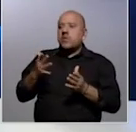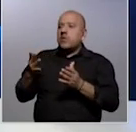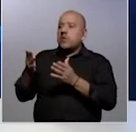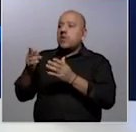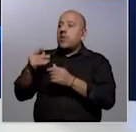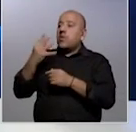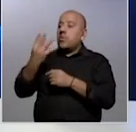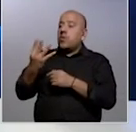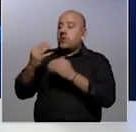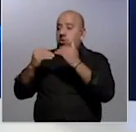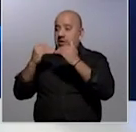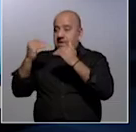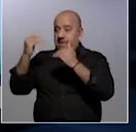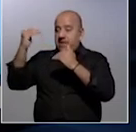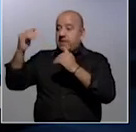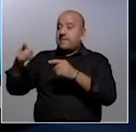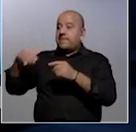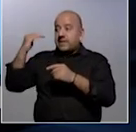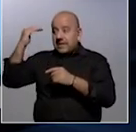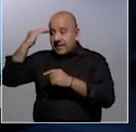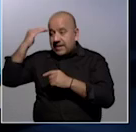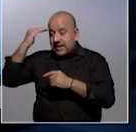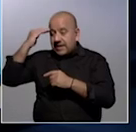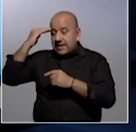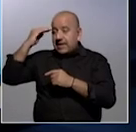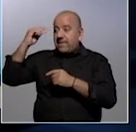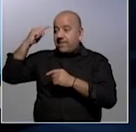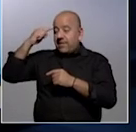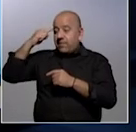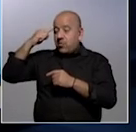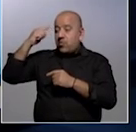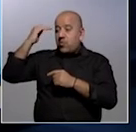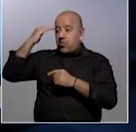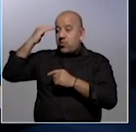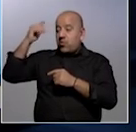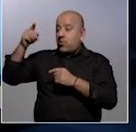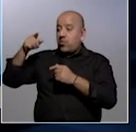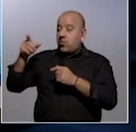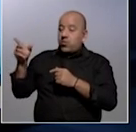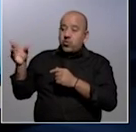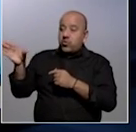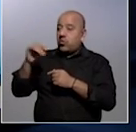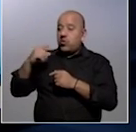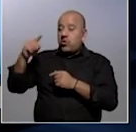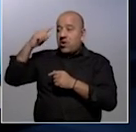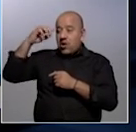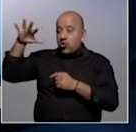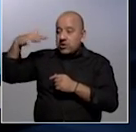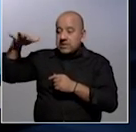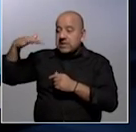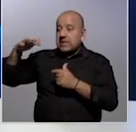cuatro niveles instituciones psiquiátricas todos los adolescentes infractores